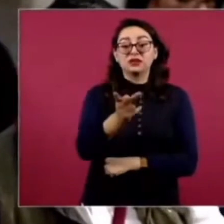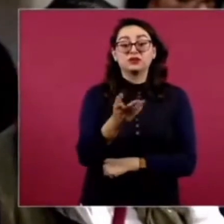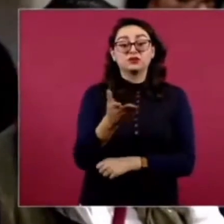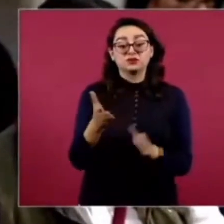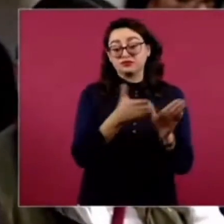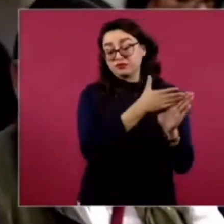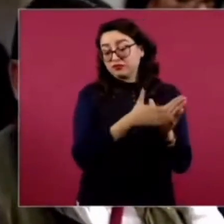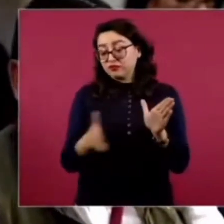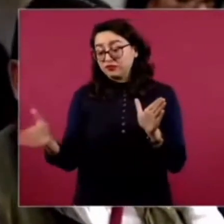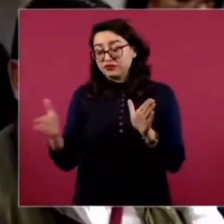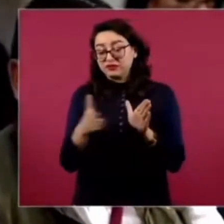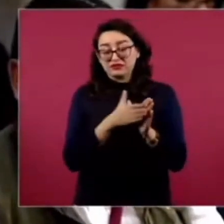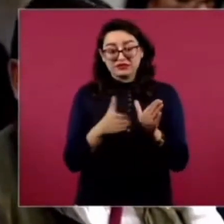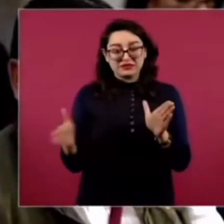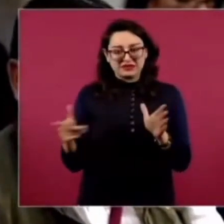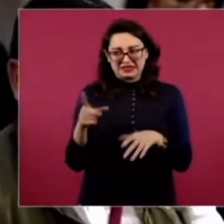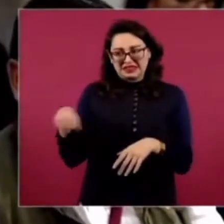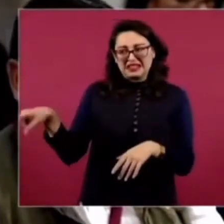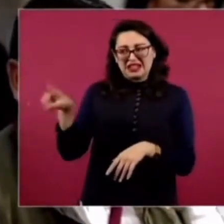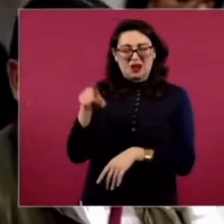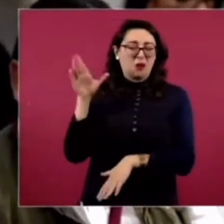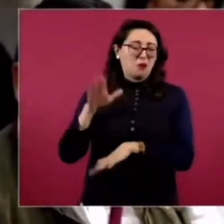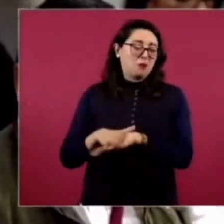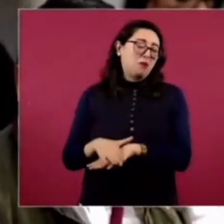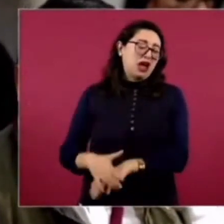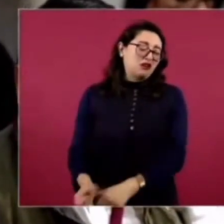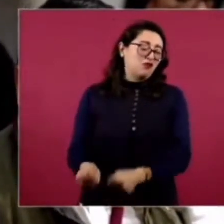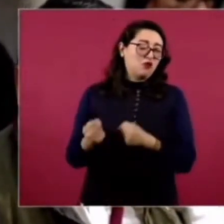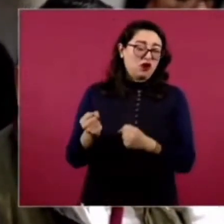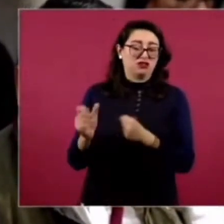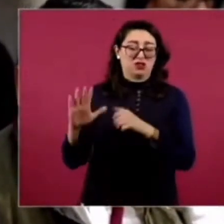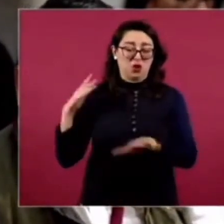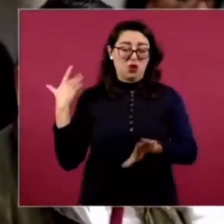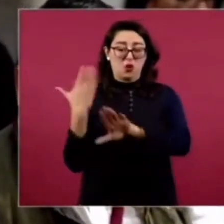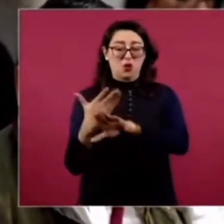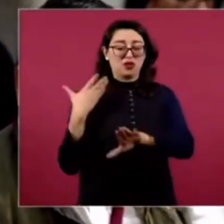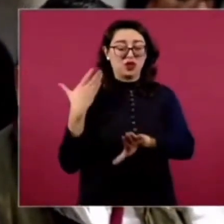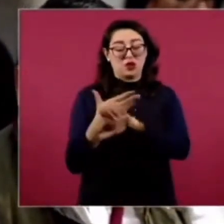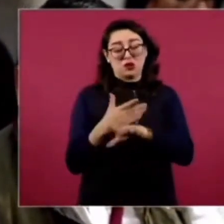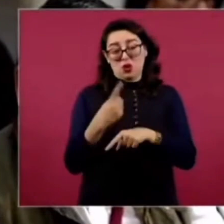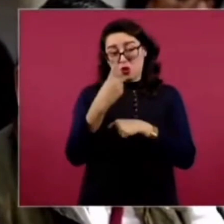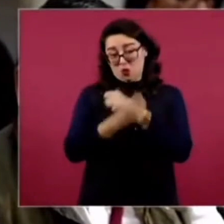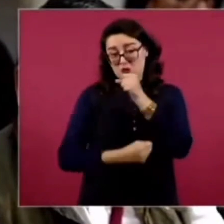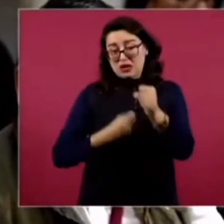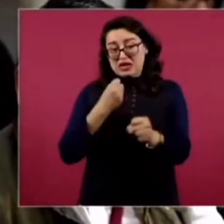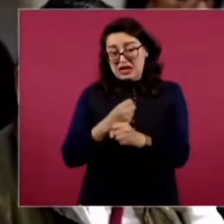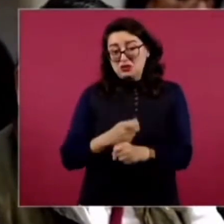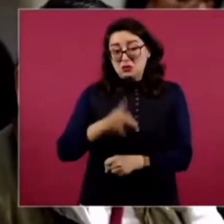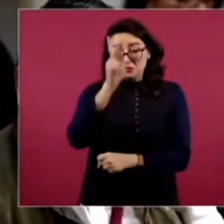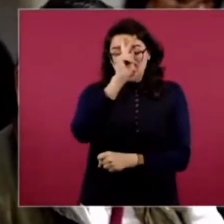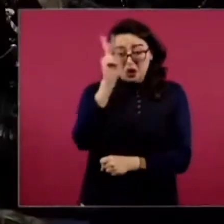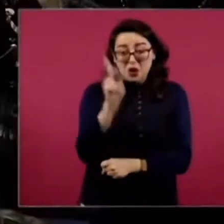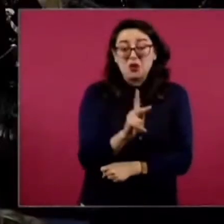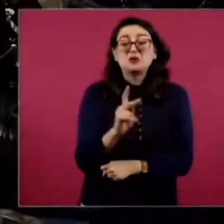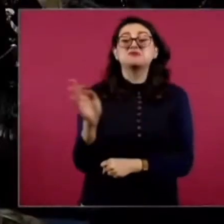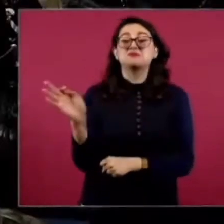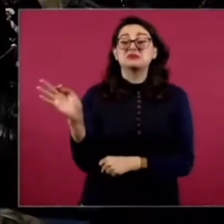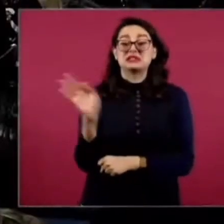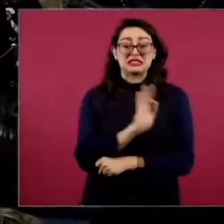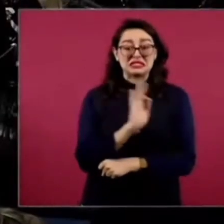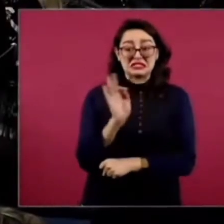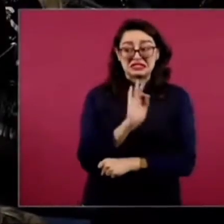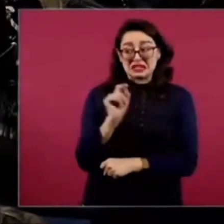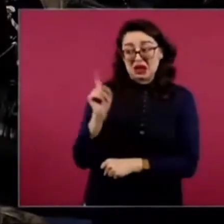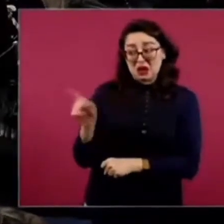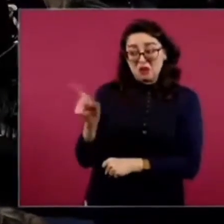¿usted cree que arrecien este tipo de presiones contra el gobierno e incluso pueda haber hasta, como lo sugirió la